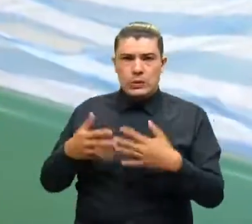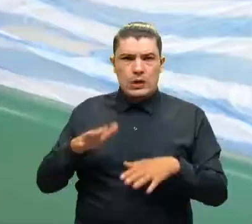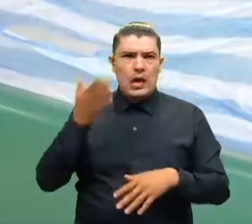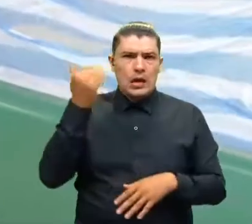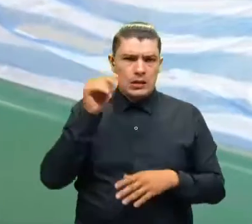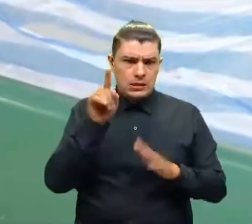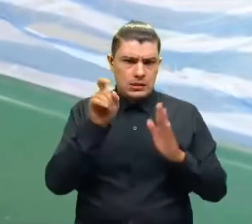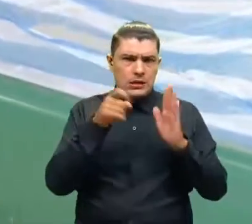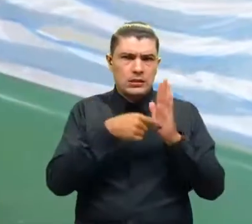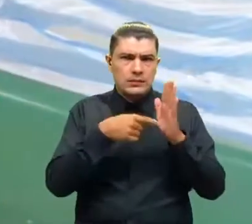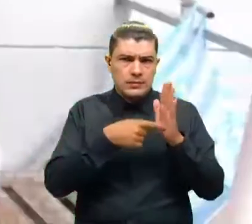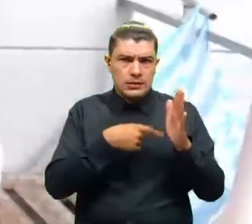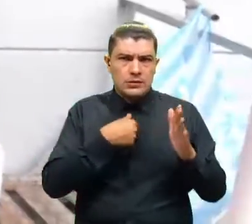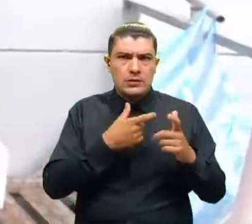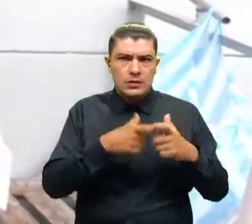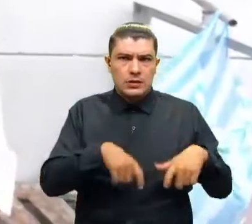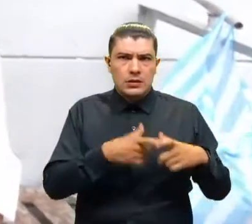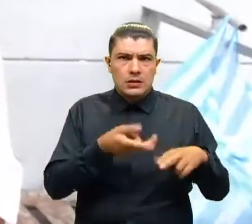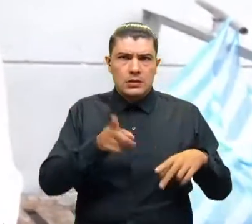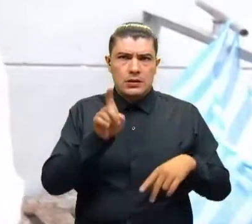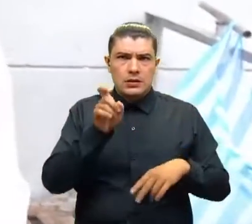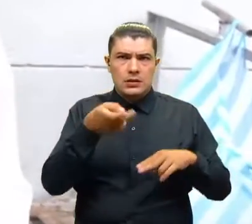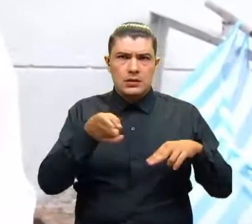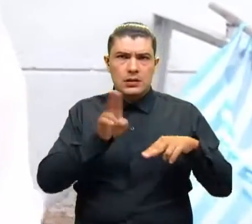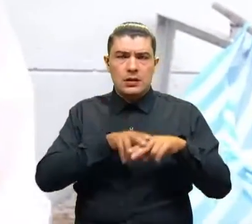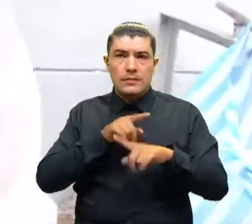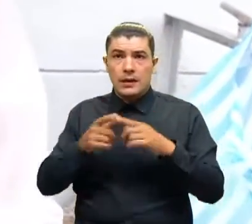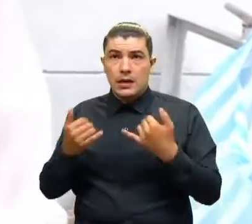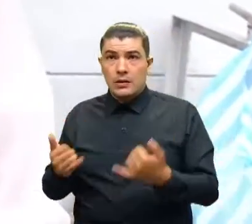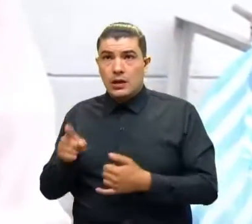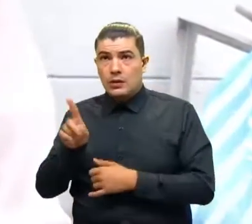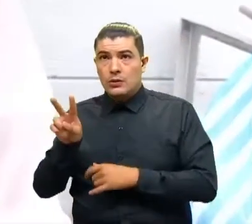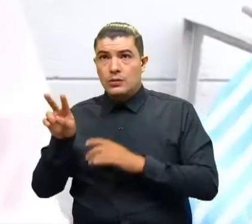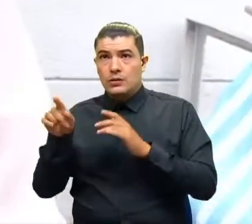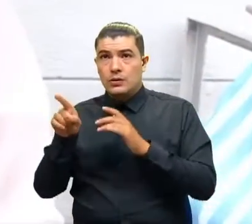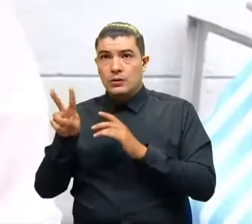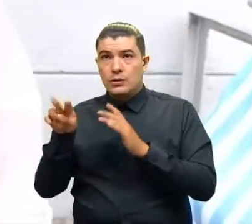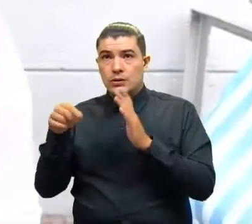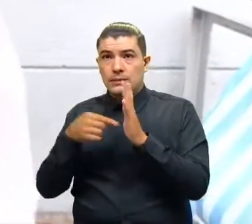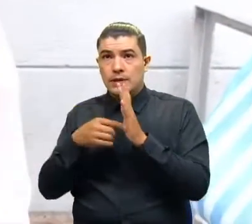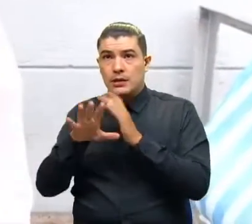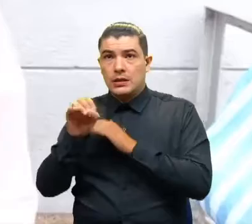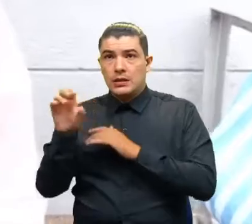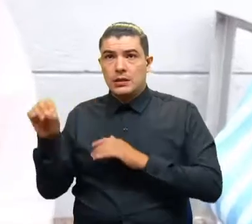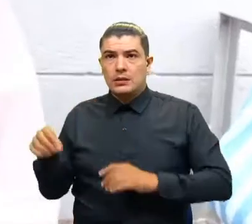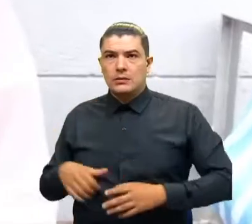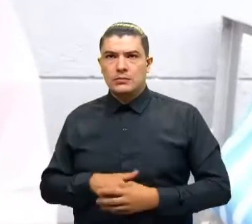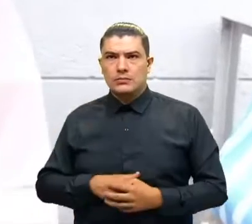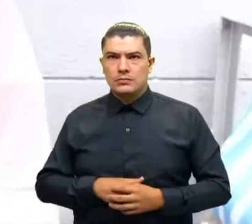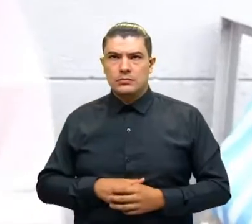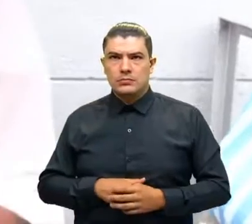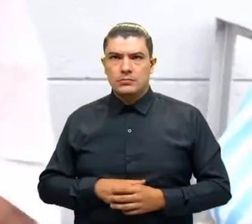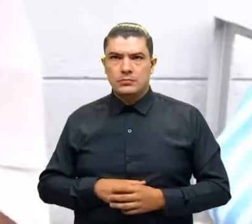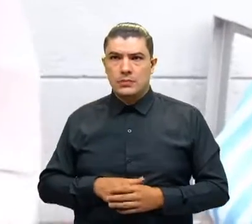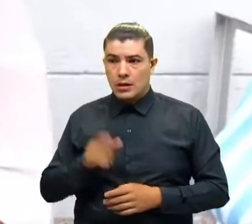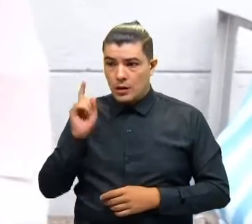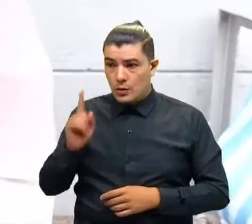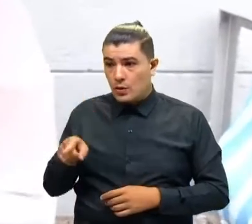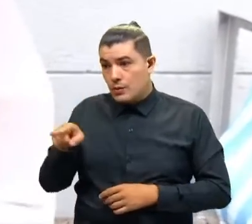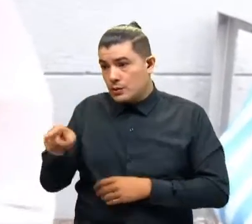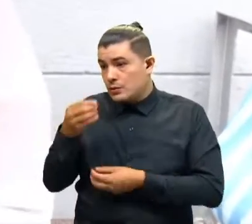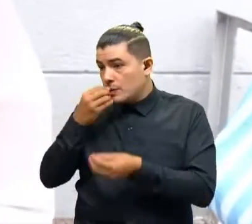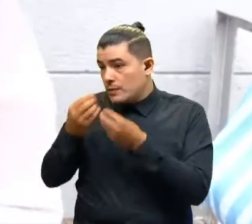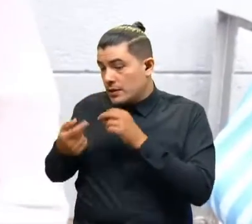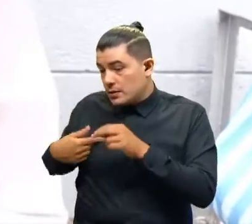compro cartón de huevos a 6.000 y ahorita me lo están cobrando a 12.500, y a raíz de eso le subo a la